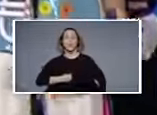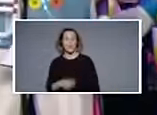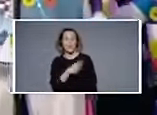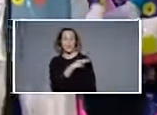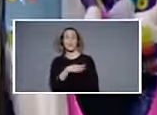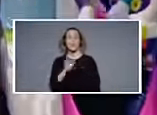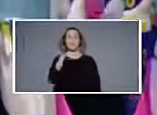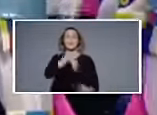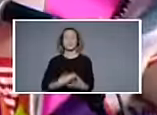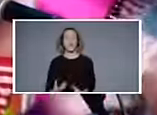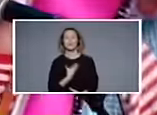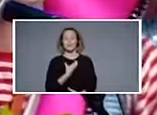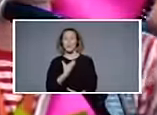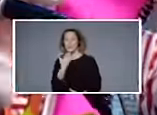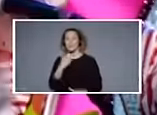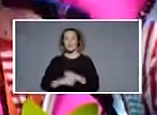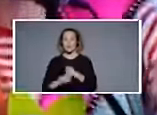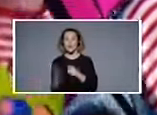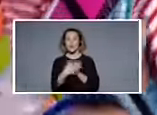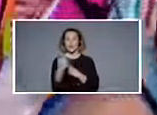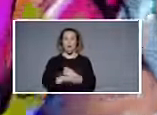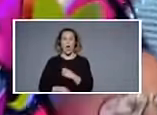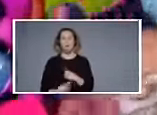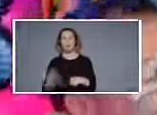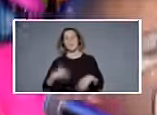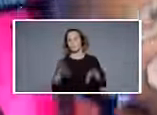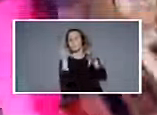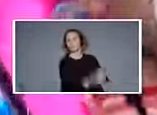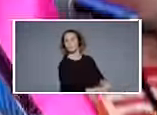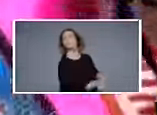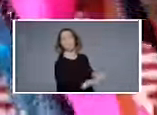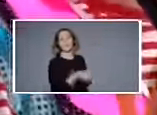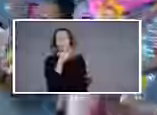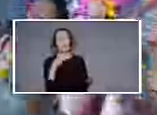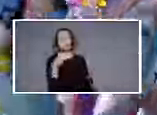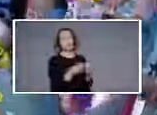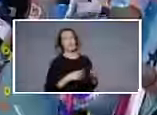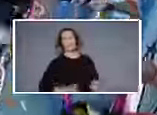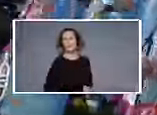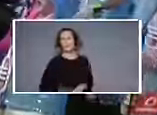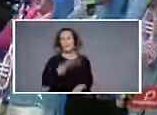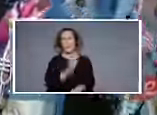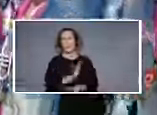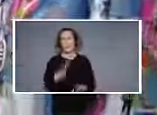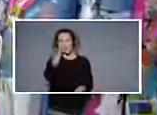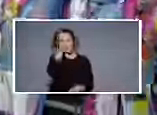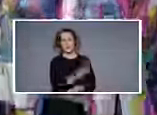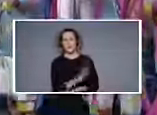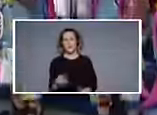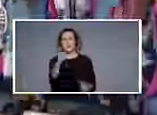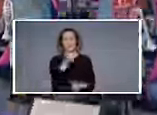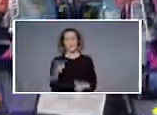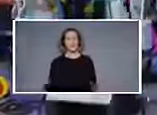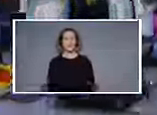el ayuntamiento, si no tiene manga ese puesto está cubierto. Basta ya de tanto